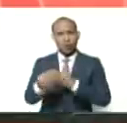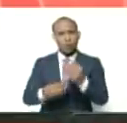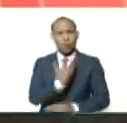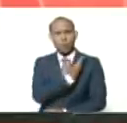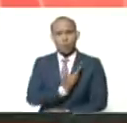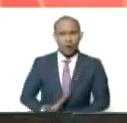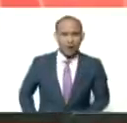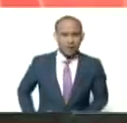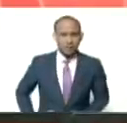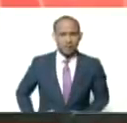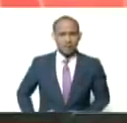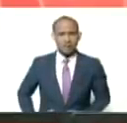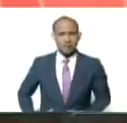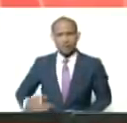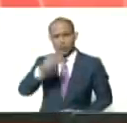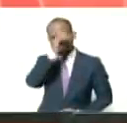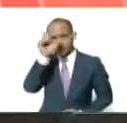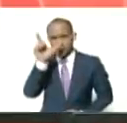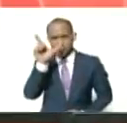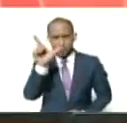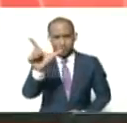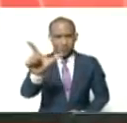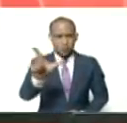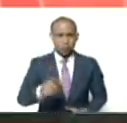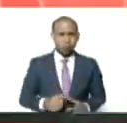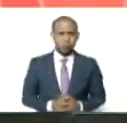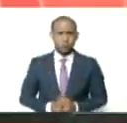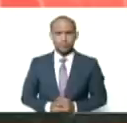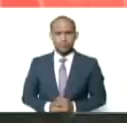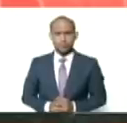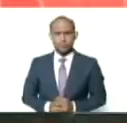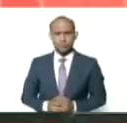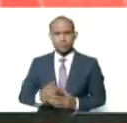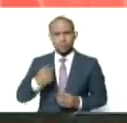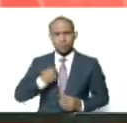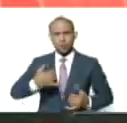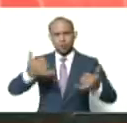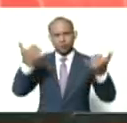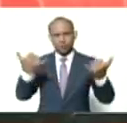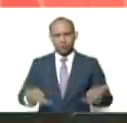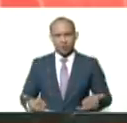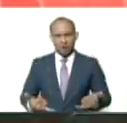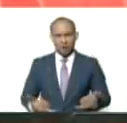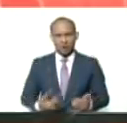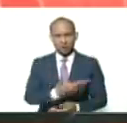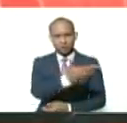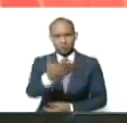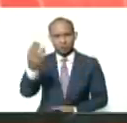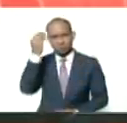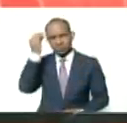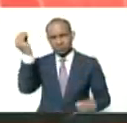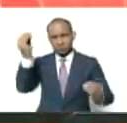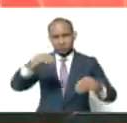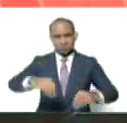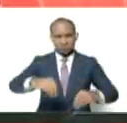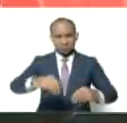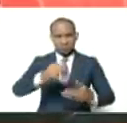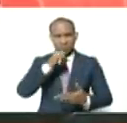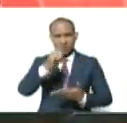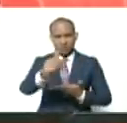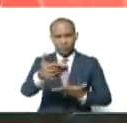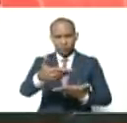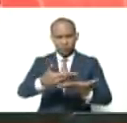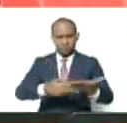presidente del Partido Socialista Unido de Venezuela, someto a consideración el informe